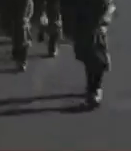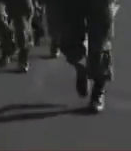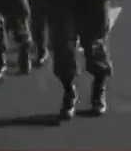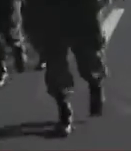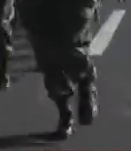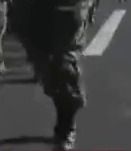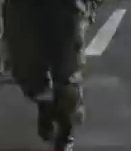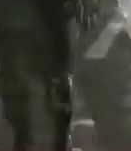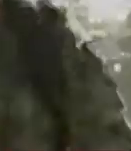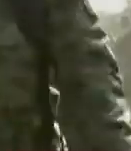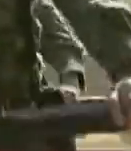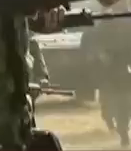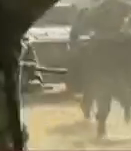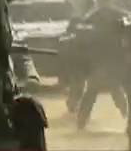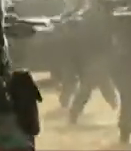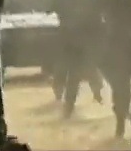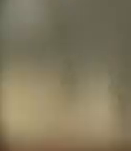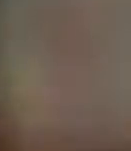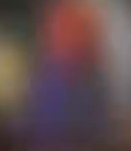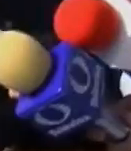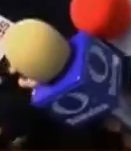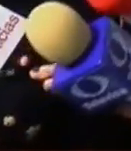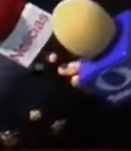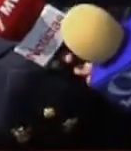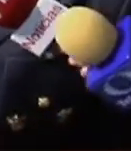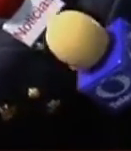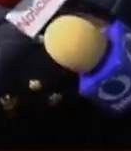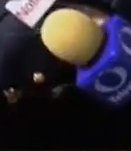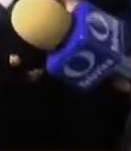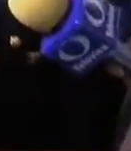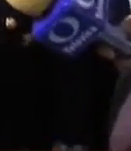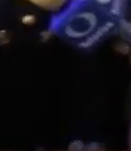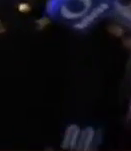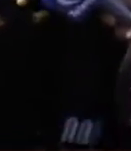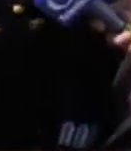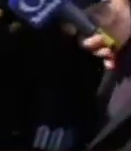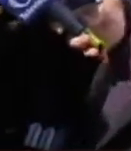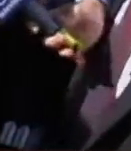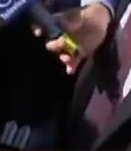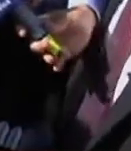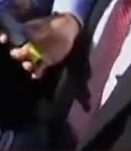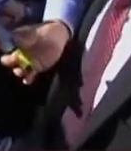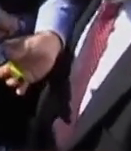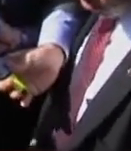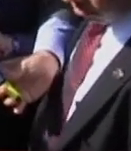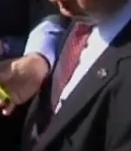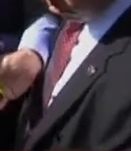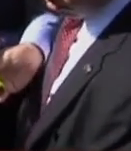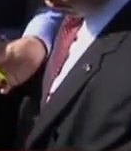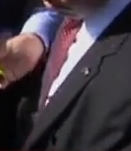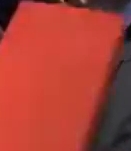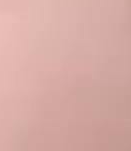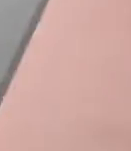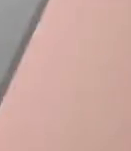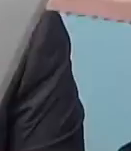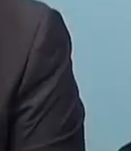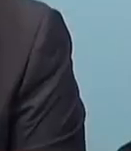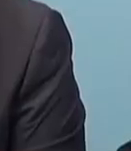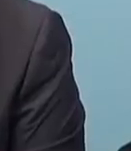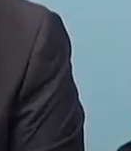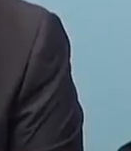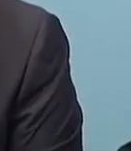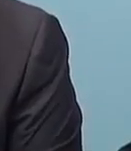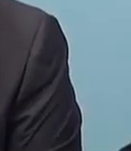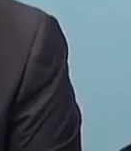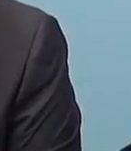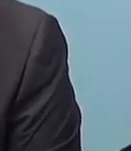se encuentra fuerte y vigoroso. El ejército está vigoroso, entregado, dispuesto y atendiendo a la sociedad.